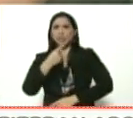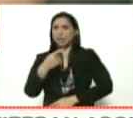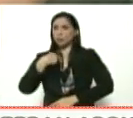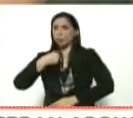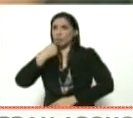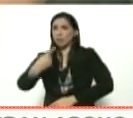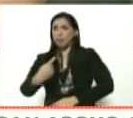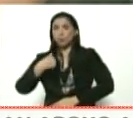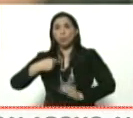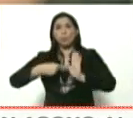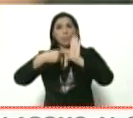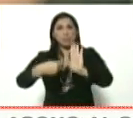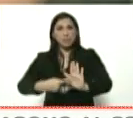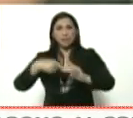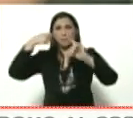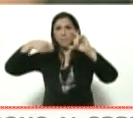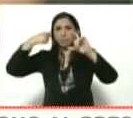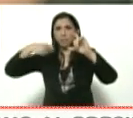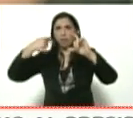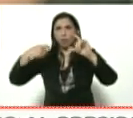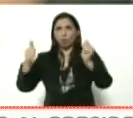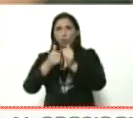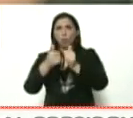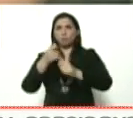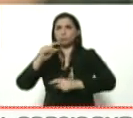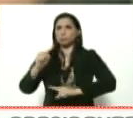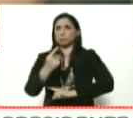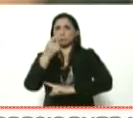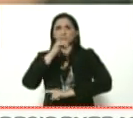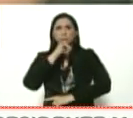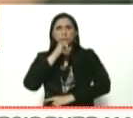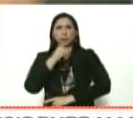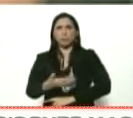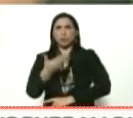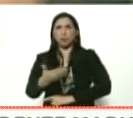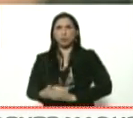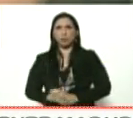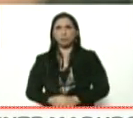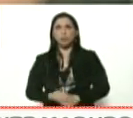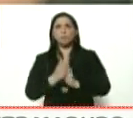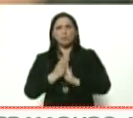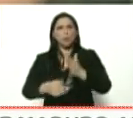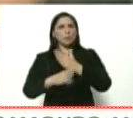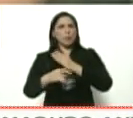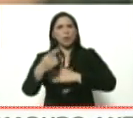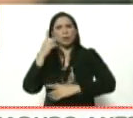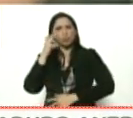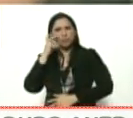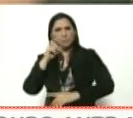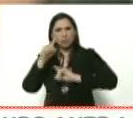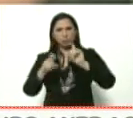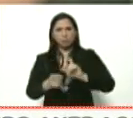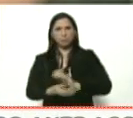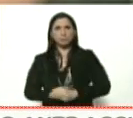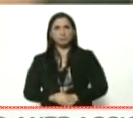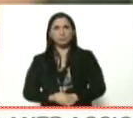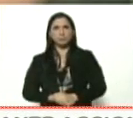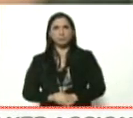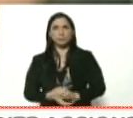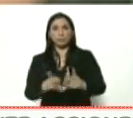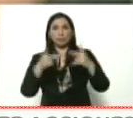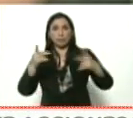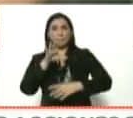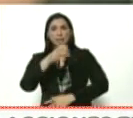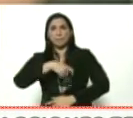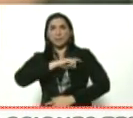Voy a presentar un video con una primicia muy importante. Vamos a escuchar la pregunta del diario El País